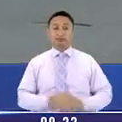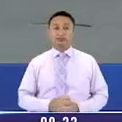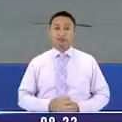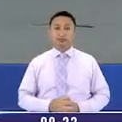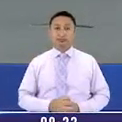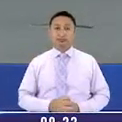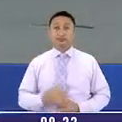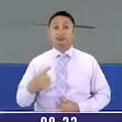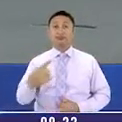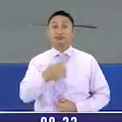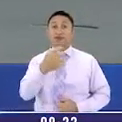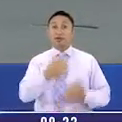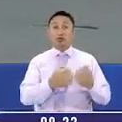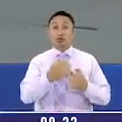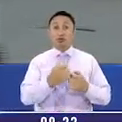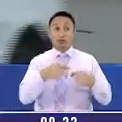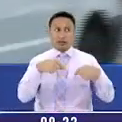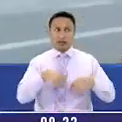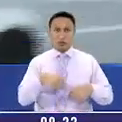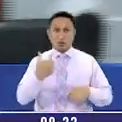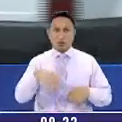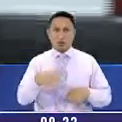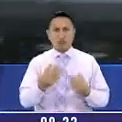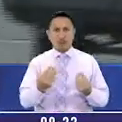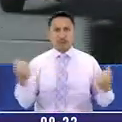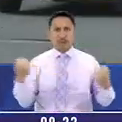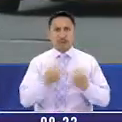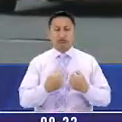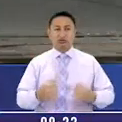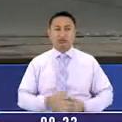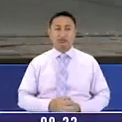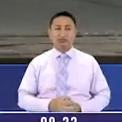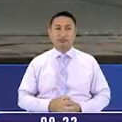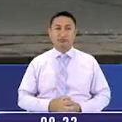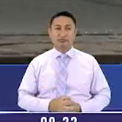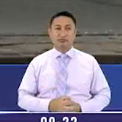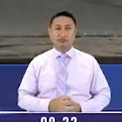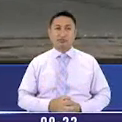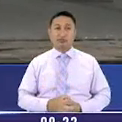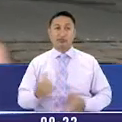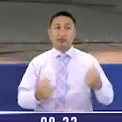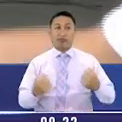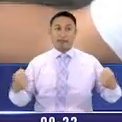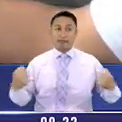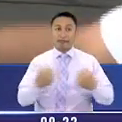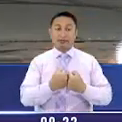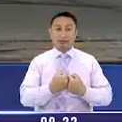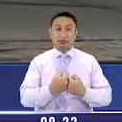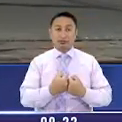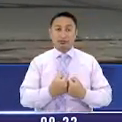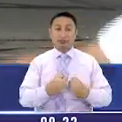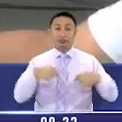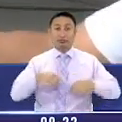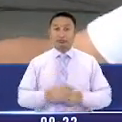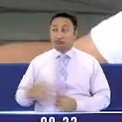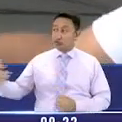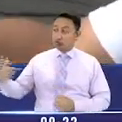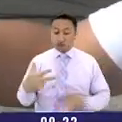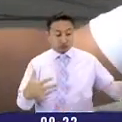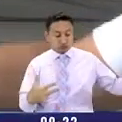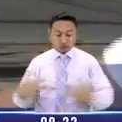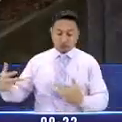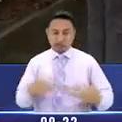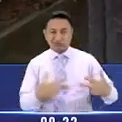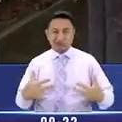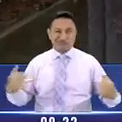ha generado múltiples accidentes de tránsito. Se chocan hasta los carros por la rapidez que el uno quiere pasar más rápido. Sí ha